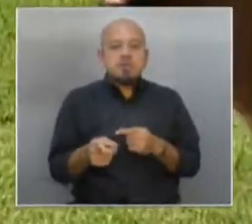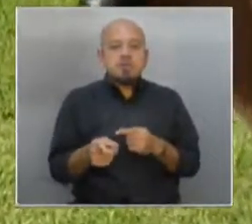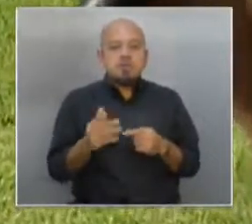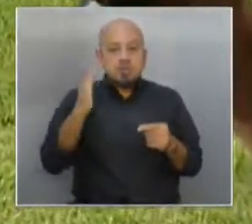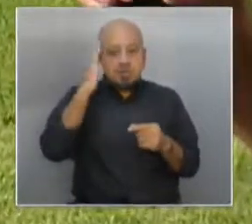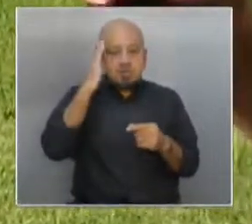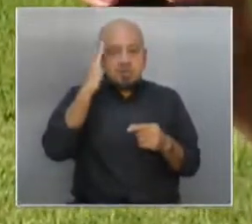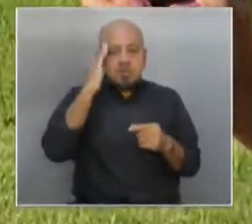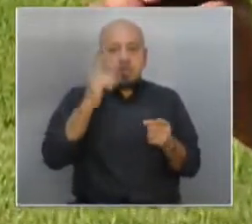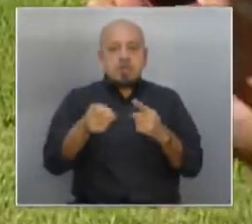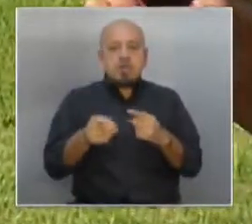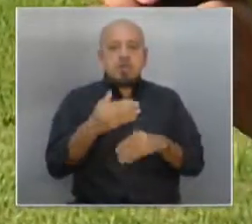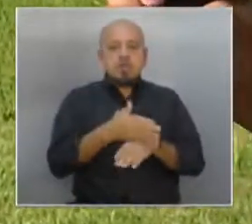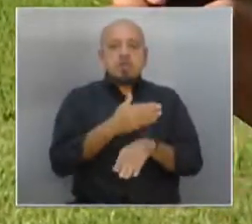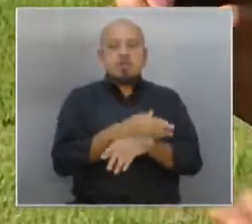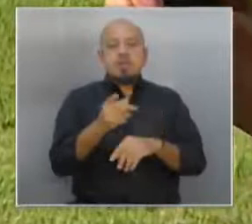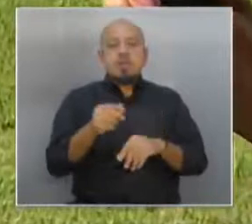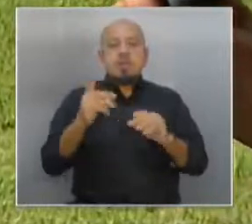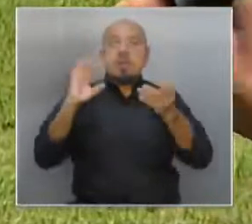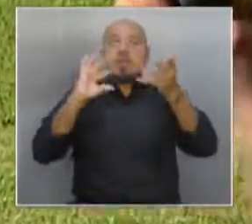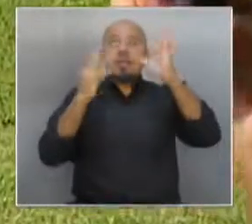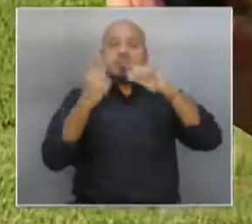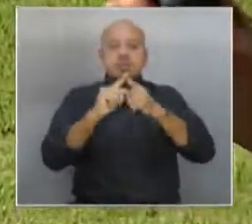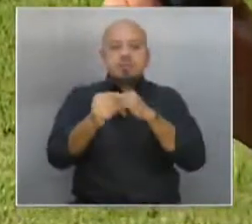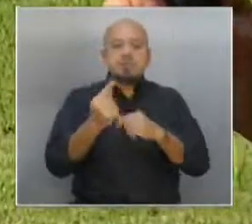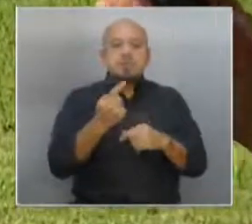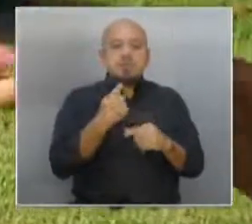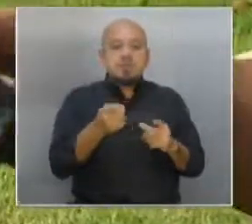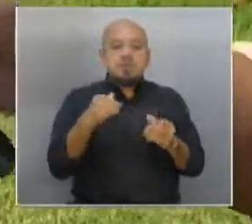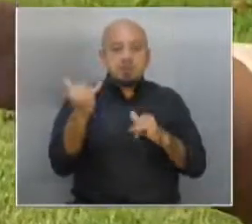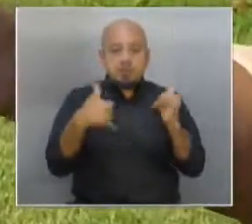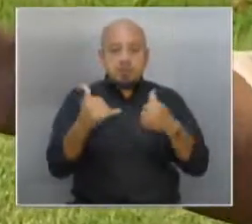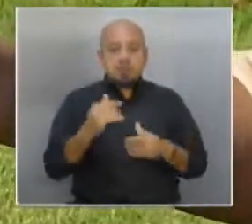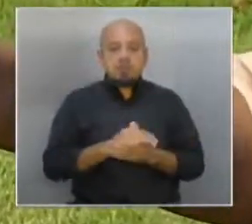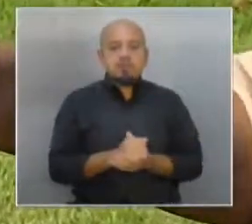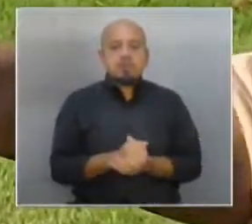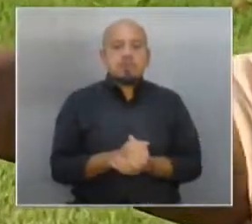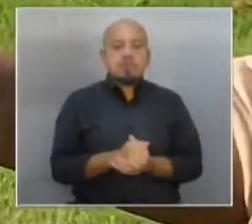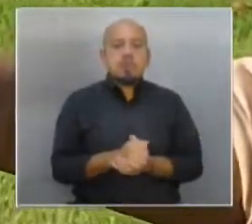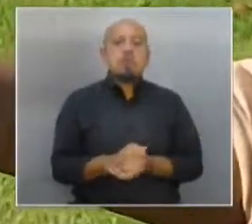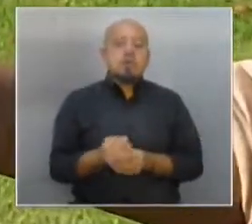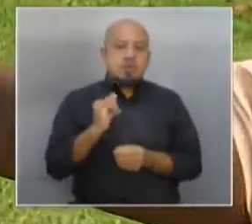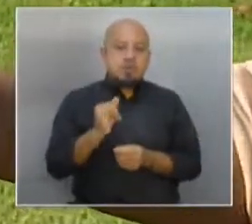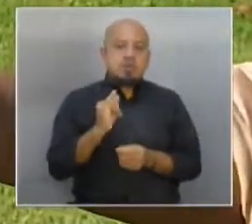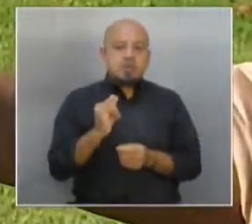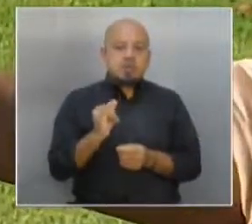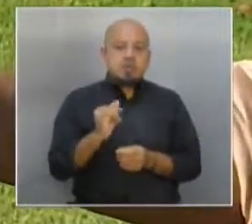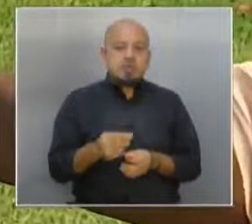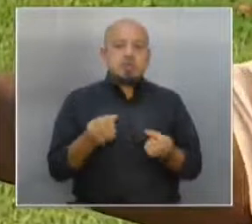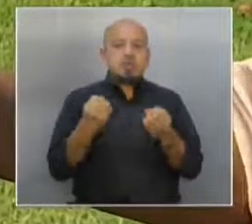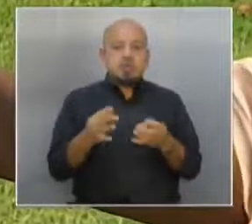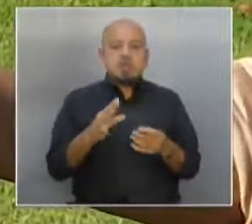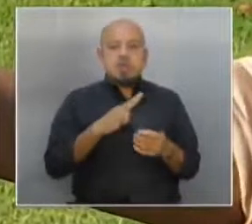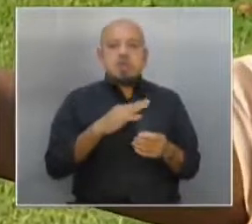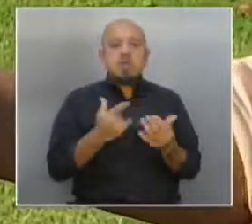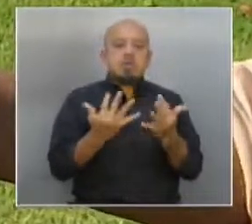antes? ¿Esa información les es útil y la usan día a día? Sí, por supuesto. Sí, porque uno tiene que organizar